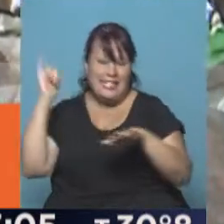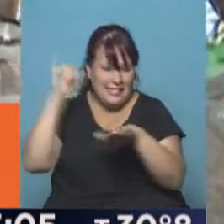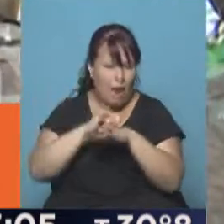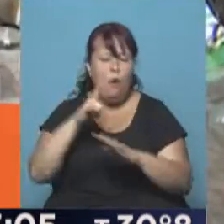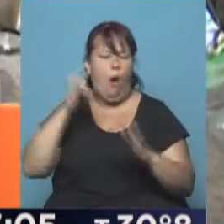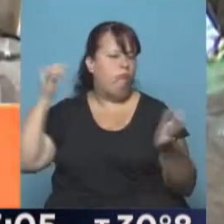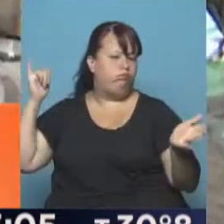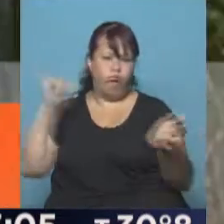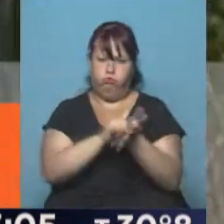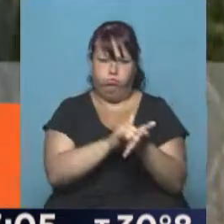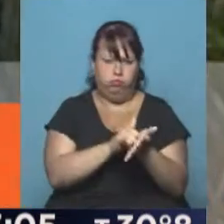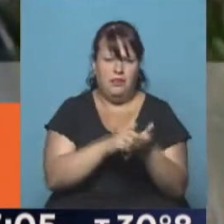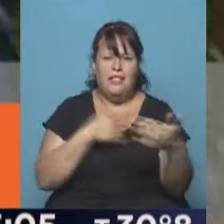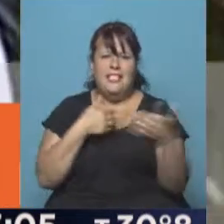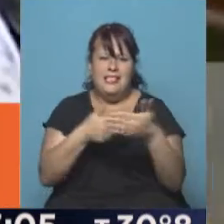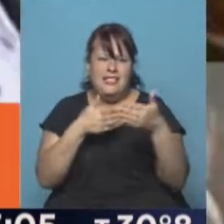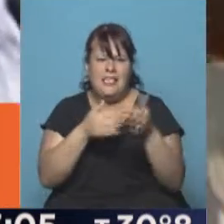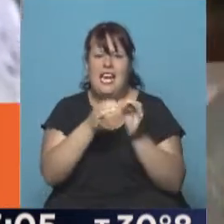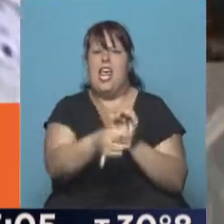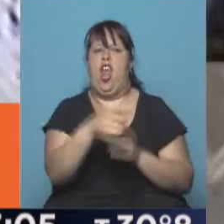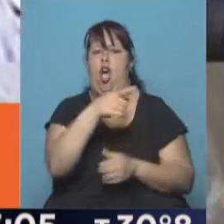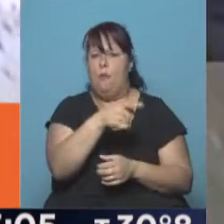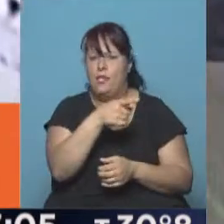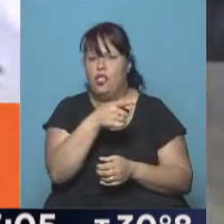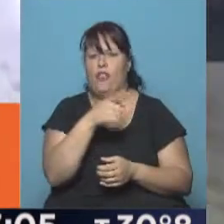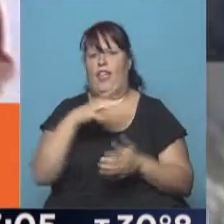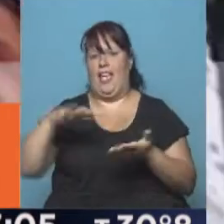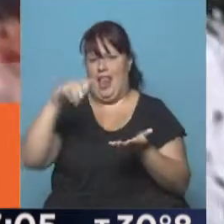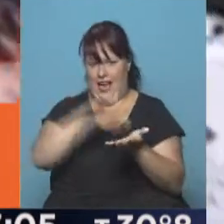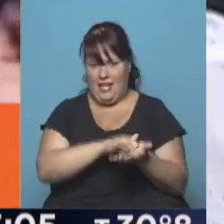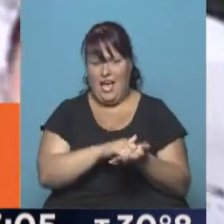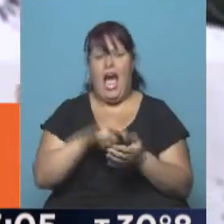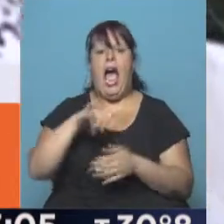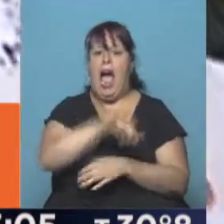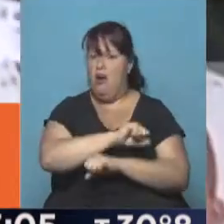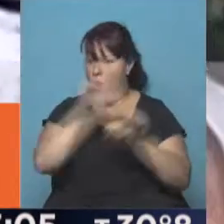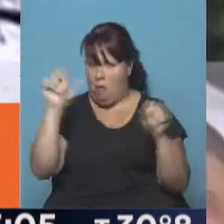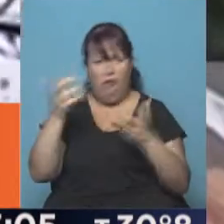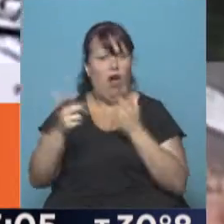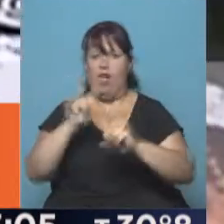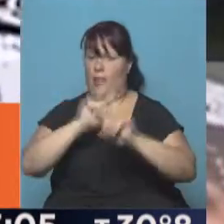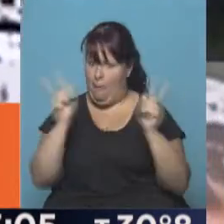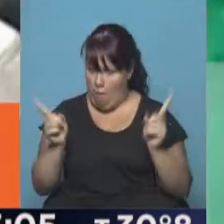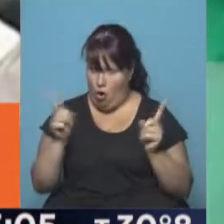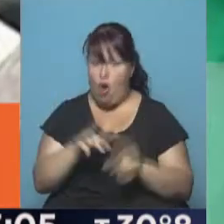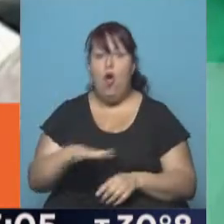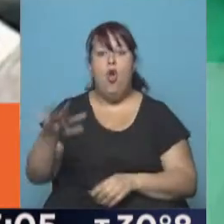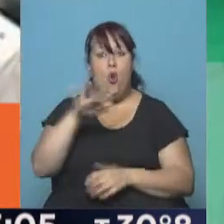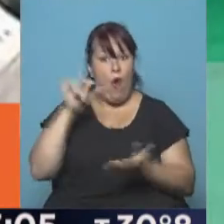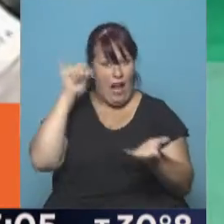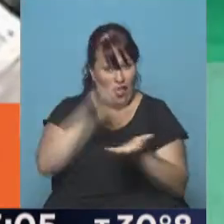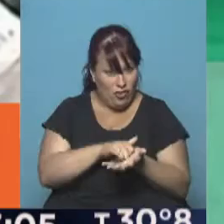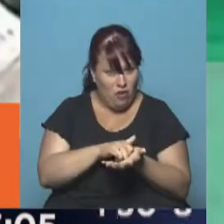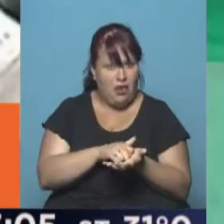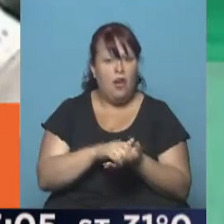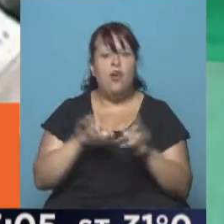estrelló, recordemos, a muy pocos kilómetros de la pista. El avión no explotó ni se incendió y en el lugar del impacto no